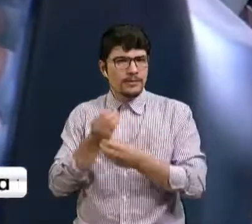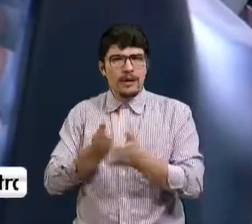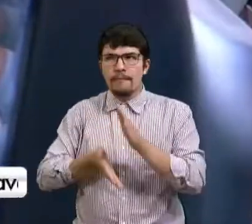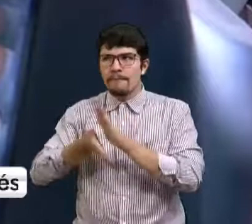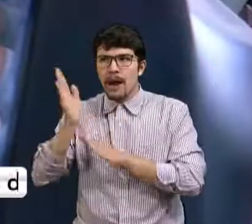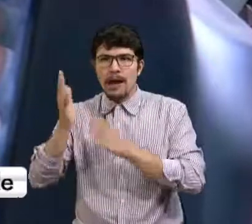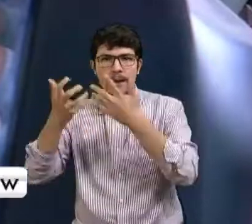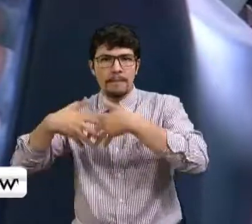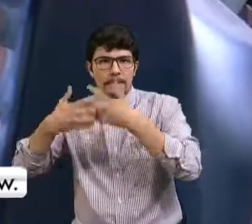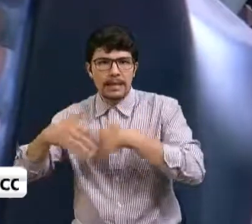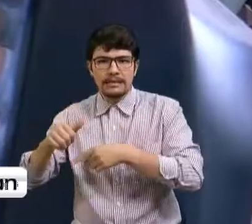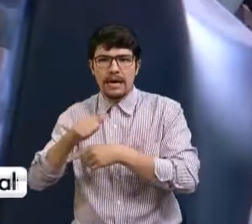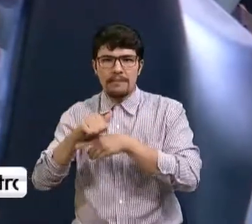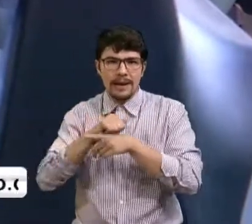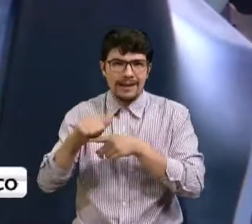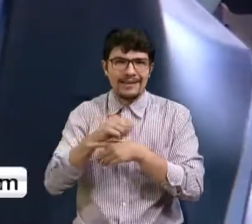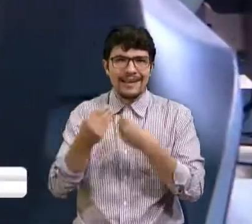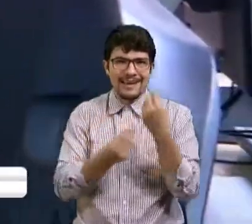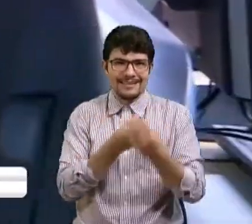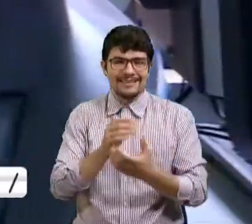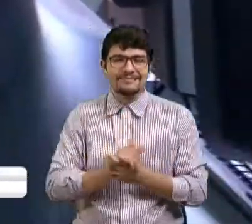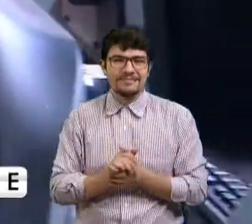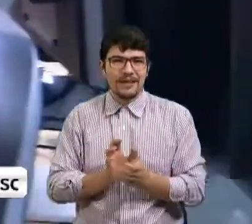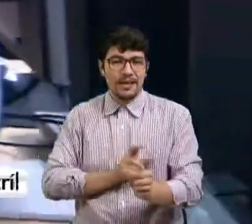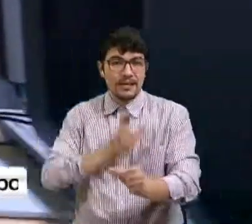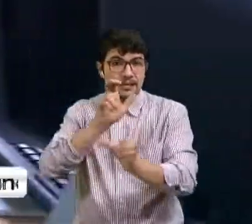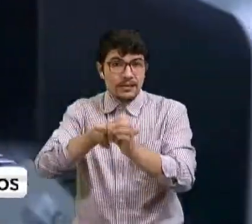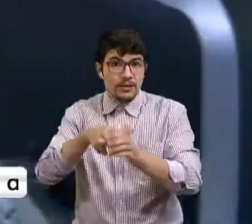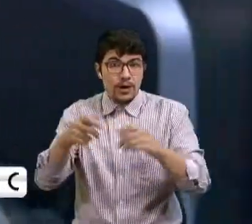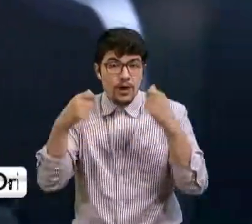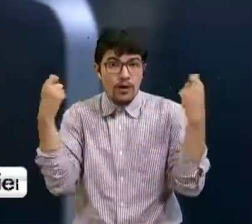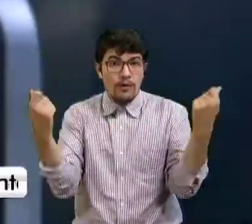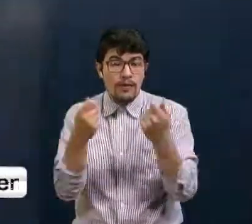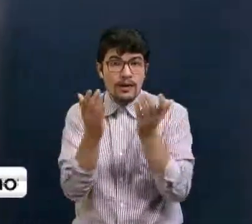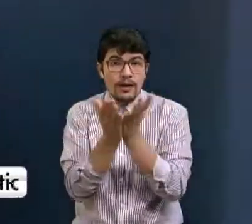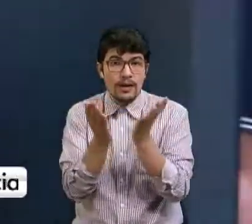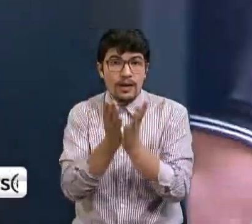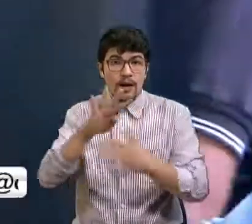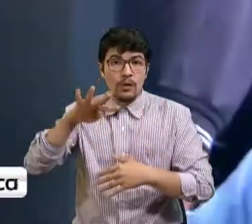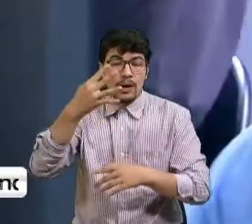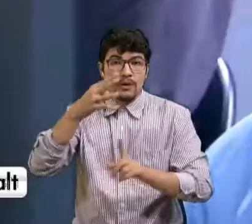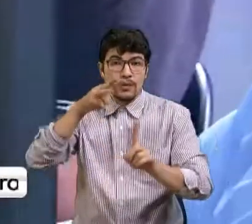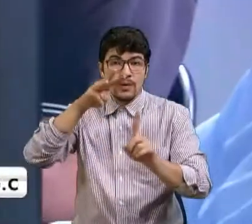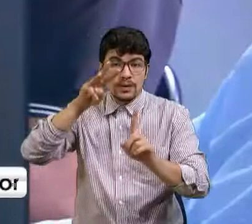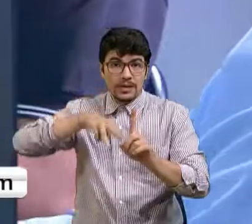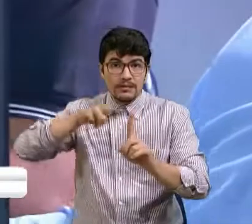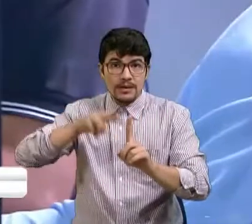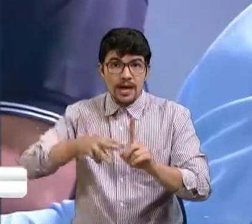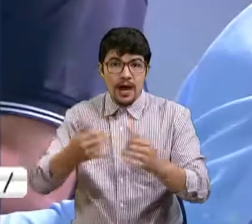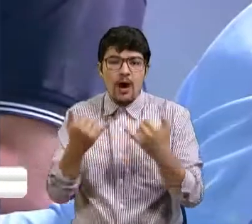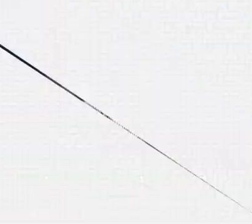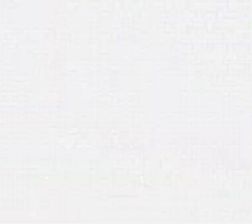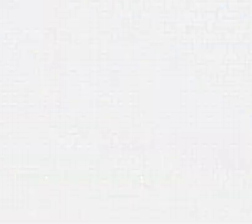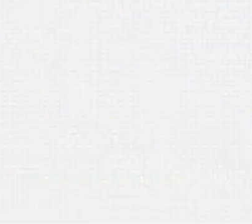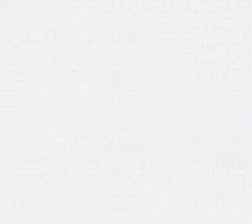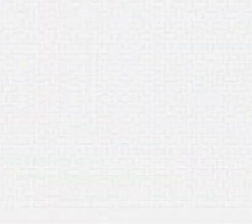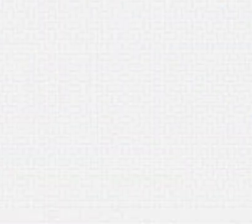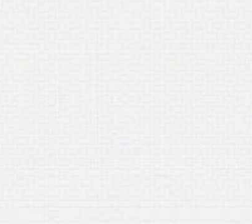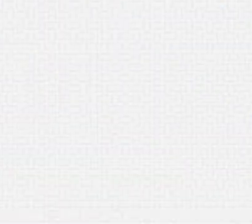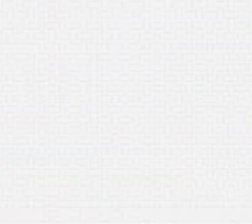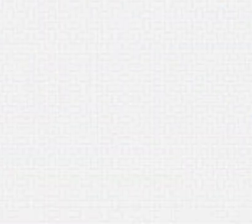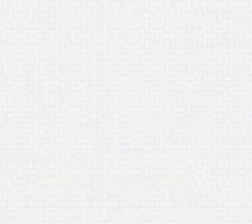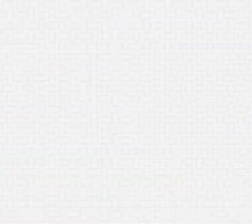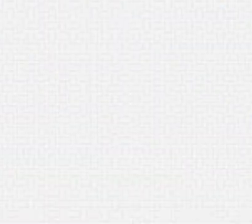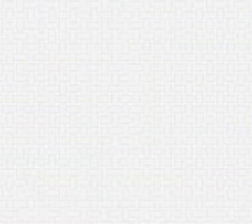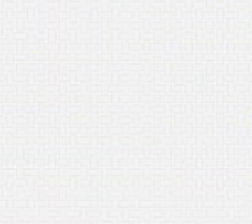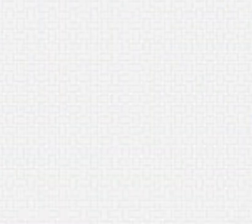en esas empresas las inscripciones para la oferta educativa del cuarto trimeste se cierran este domingo ganando